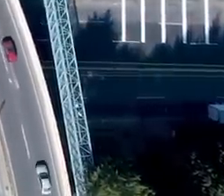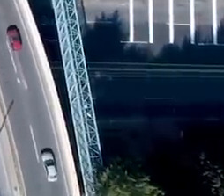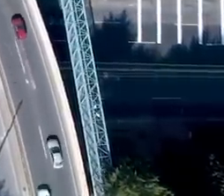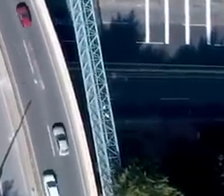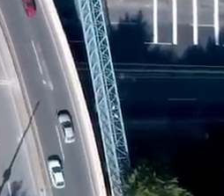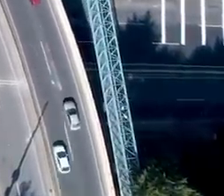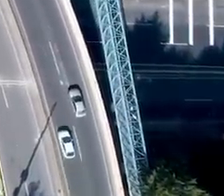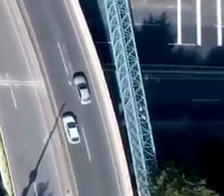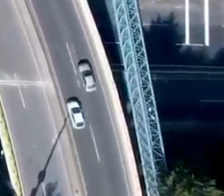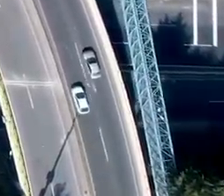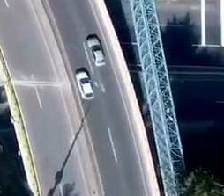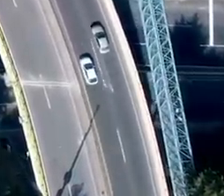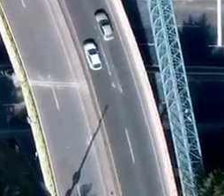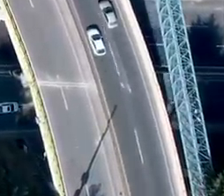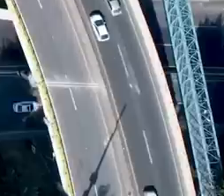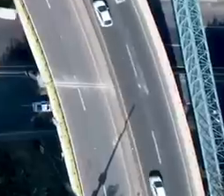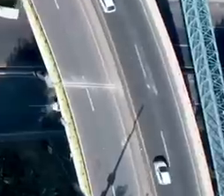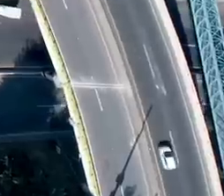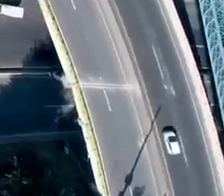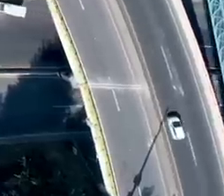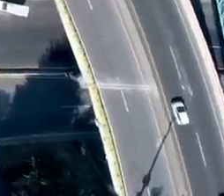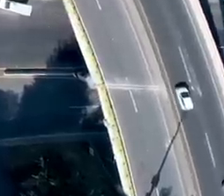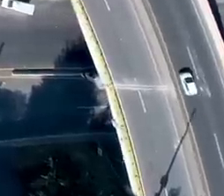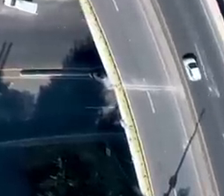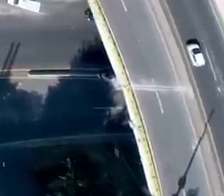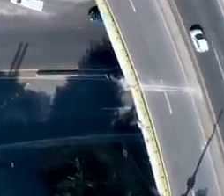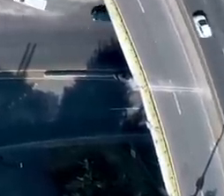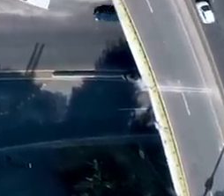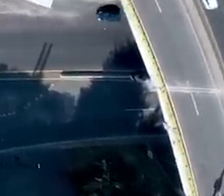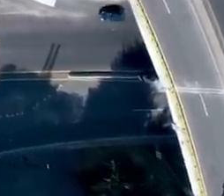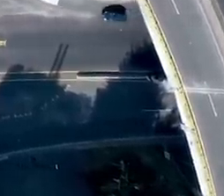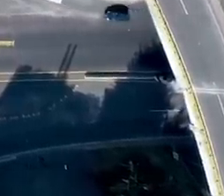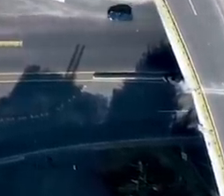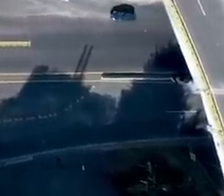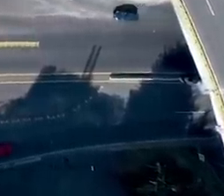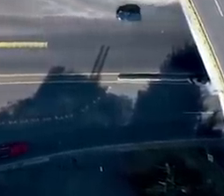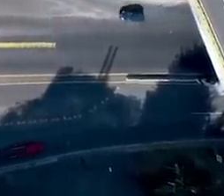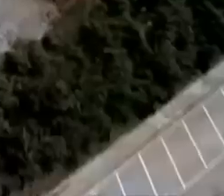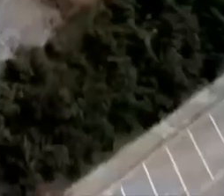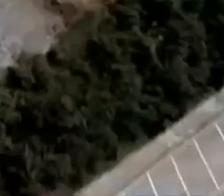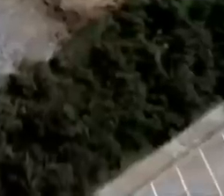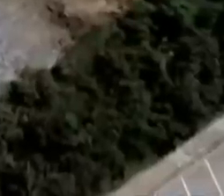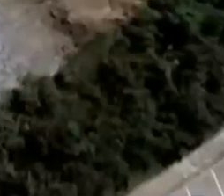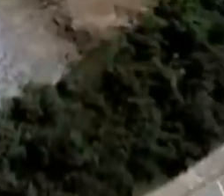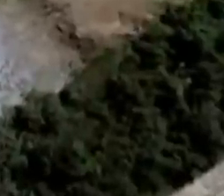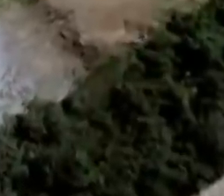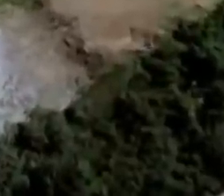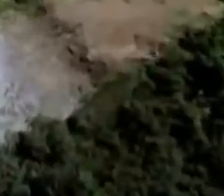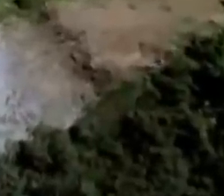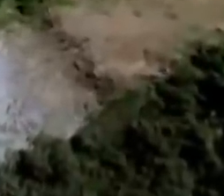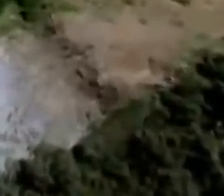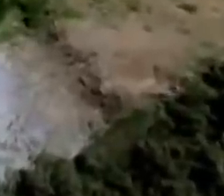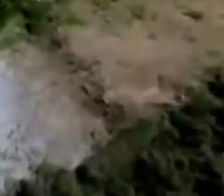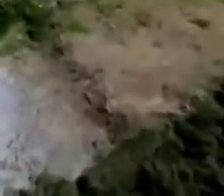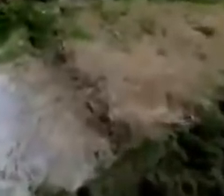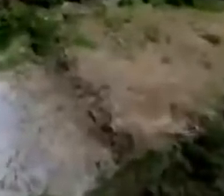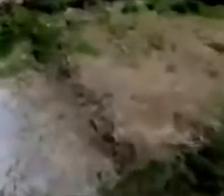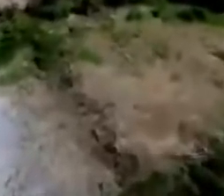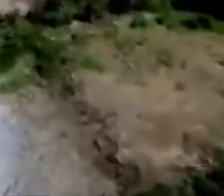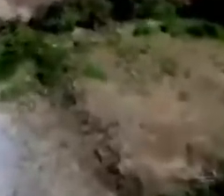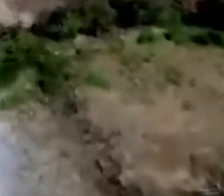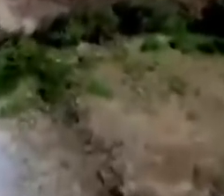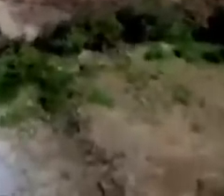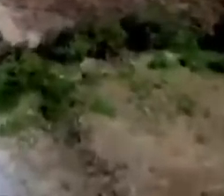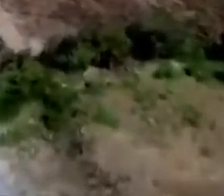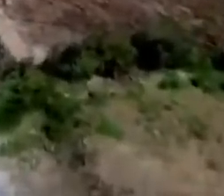La construcción, llevada a cabo por el gobierno capitalino a través de la Secretaría de Obras y Servicios, podrá ser